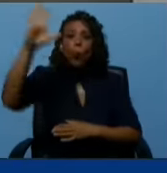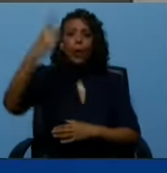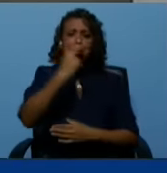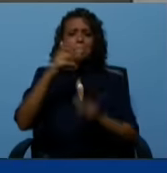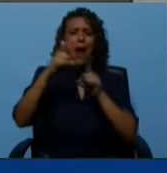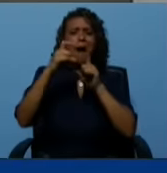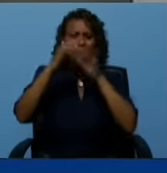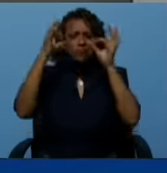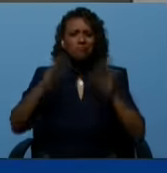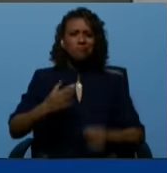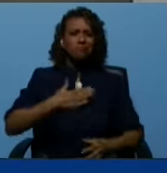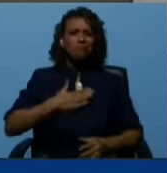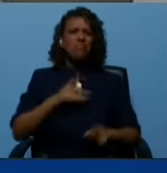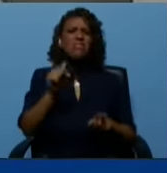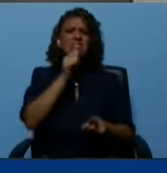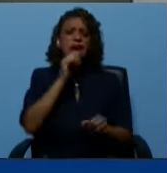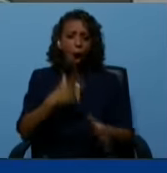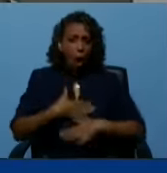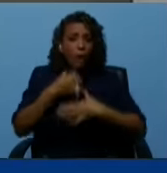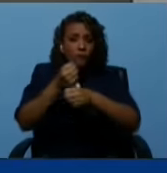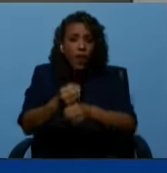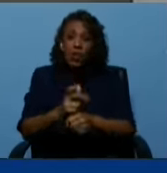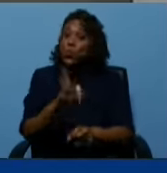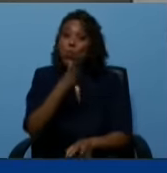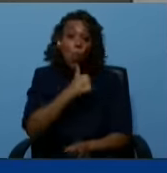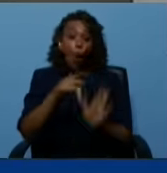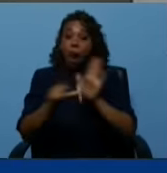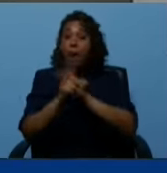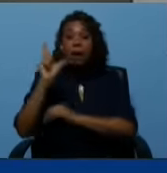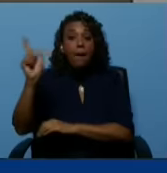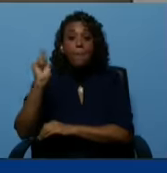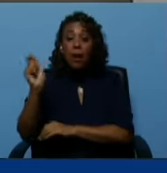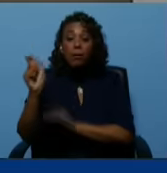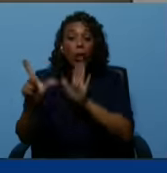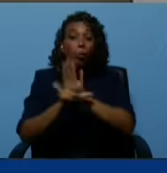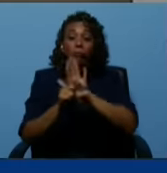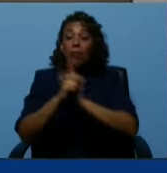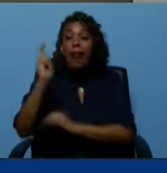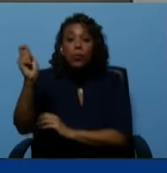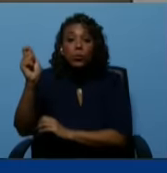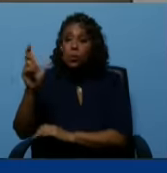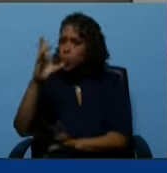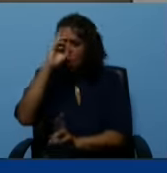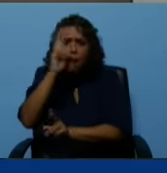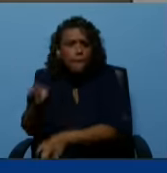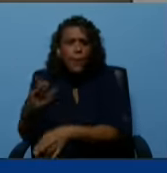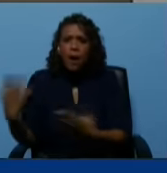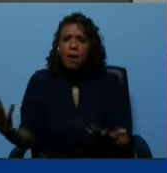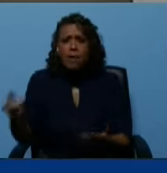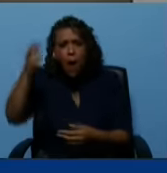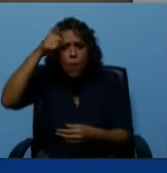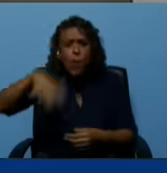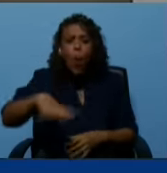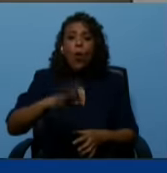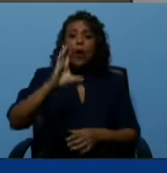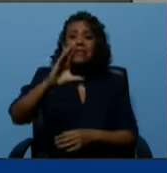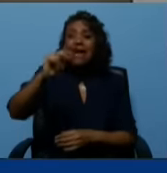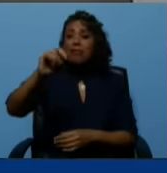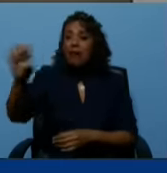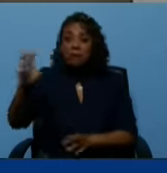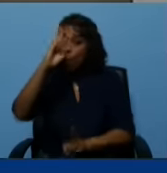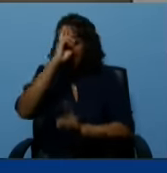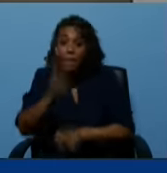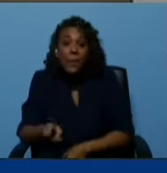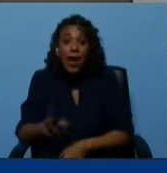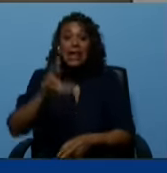palabra. Si no respetan la Constitución, si no respetan al Poder Electoral, si